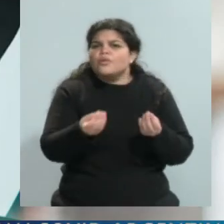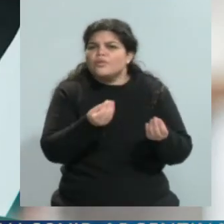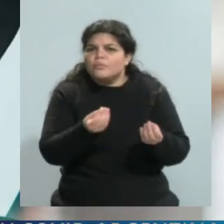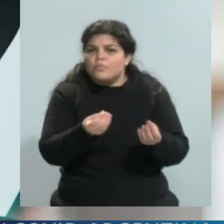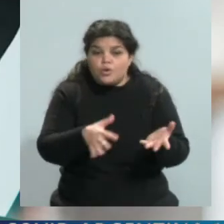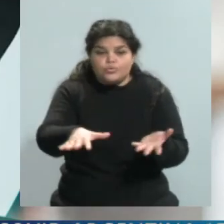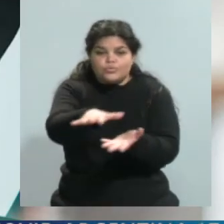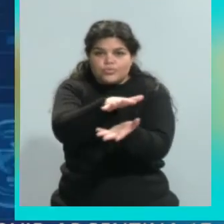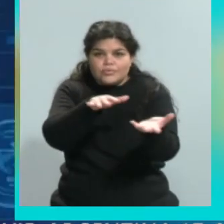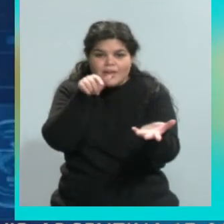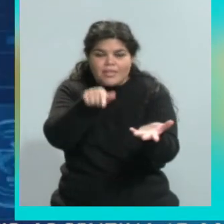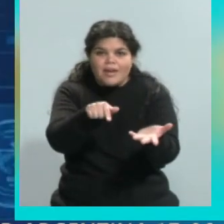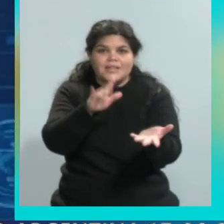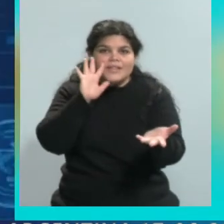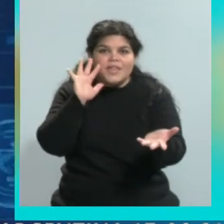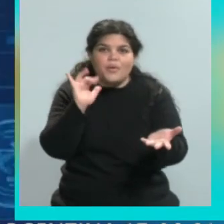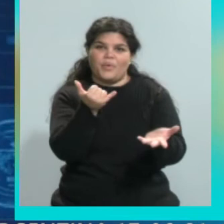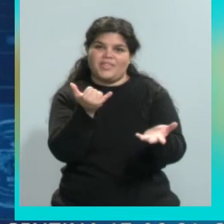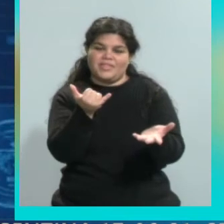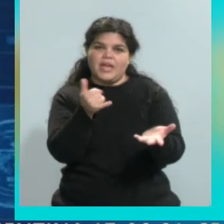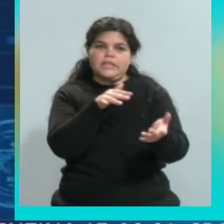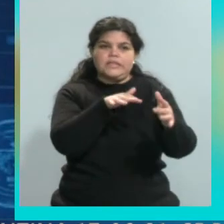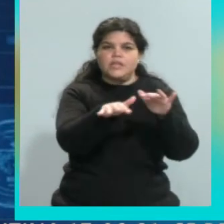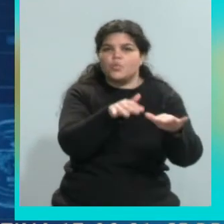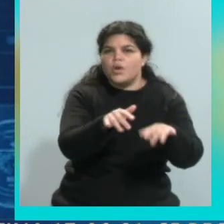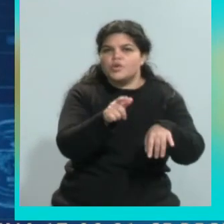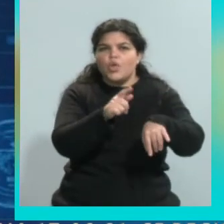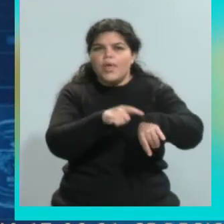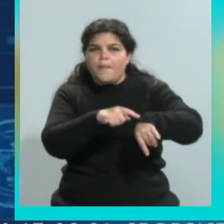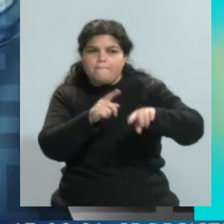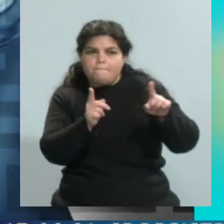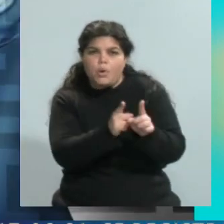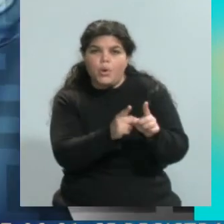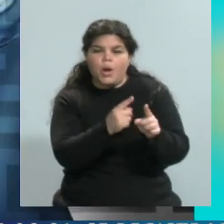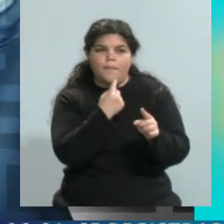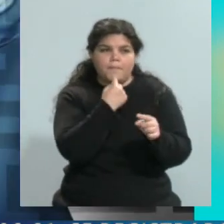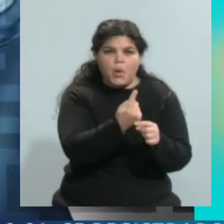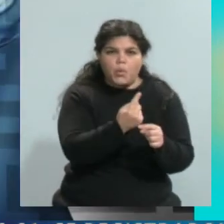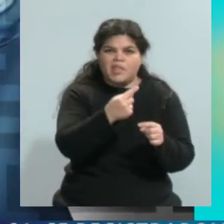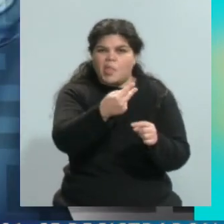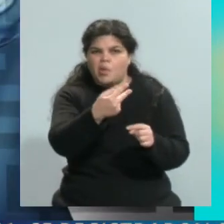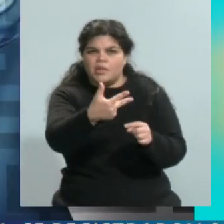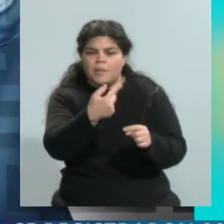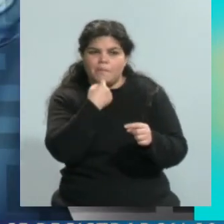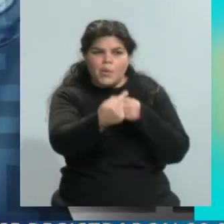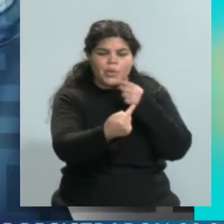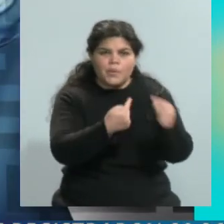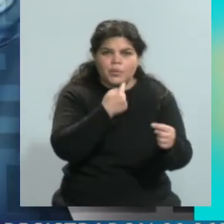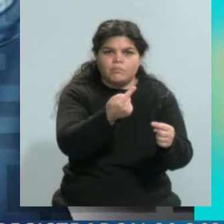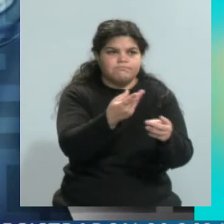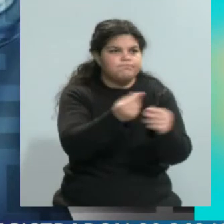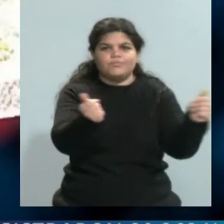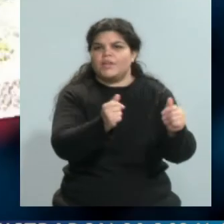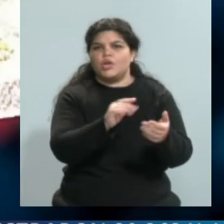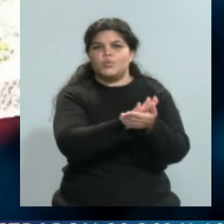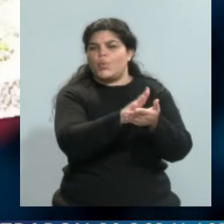a determinar ciertas situaciones que son más cortas, que con 2 o 3 preguntas puedo descubrir una situación que yo tenía en